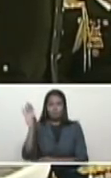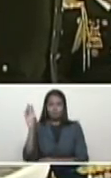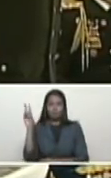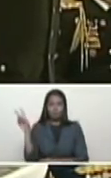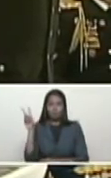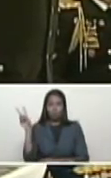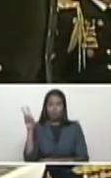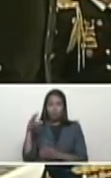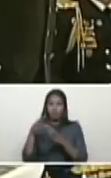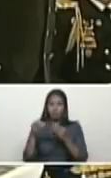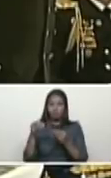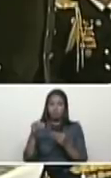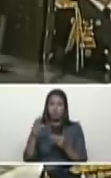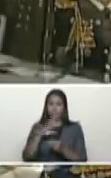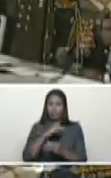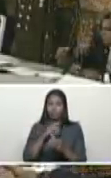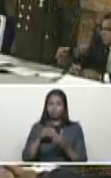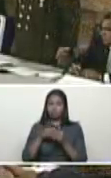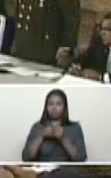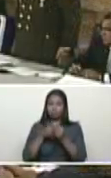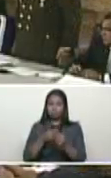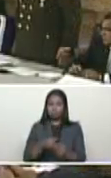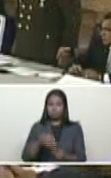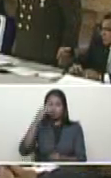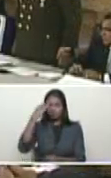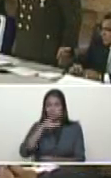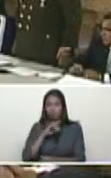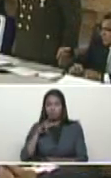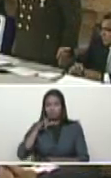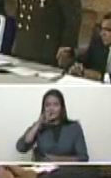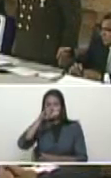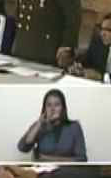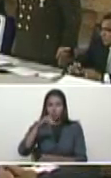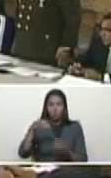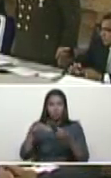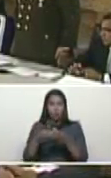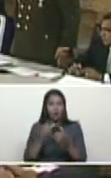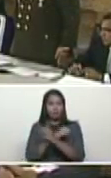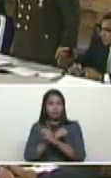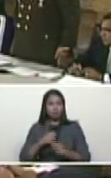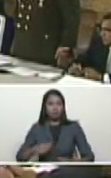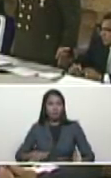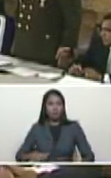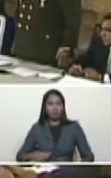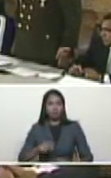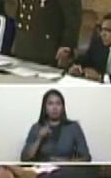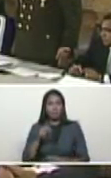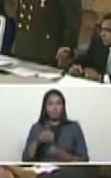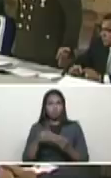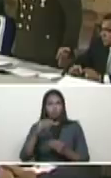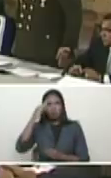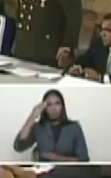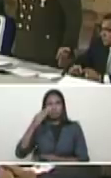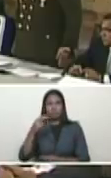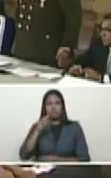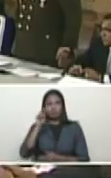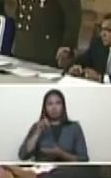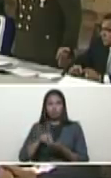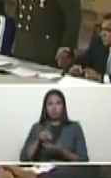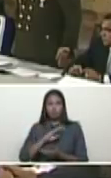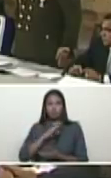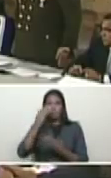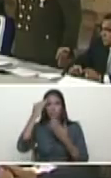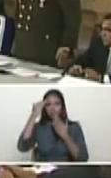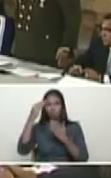al comandante del ejército armada aviación guardia nacional bolivariana y de la milicia nacional bolivariana me